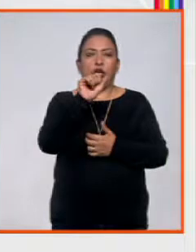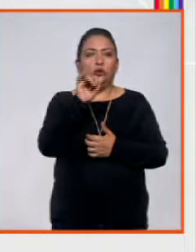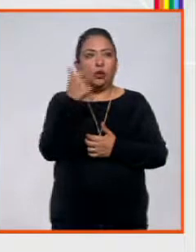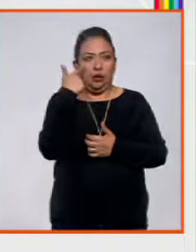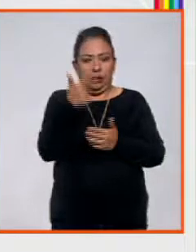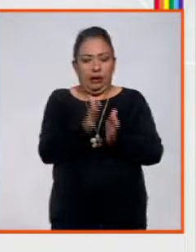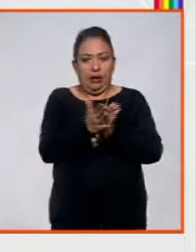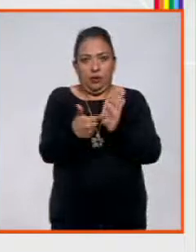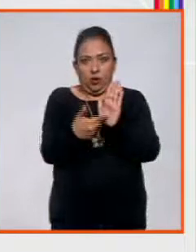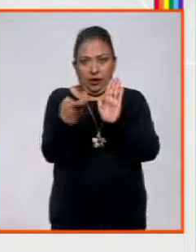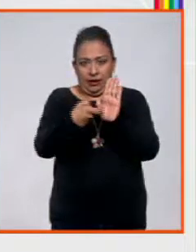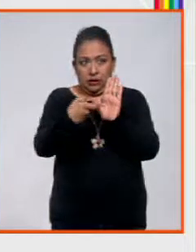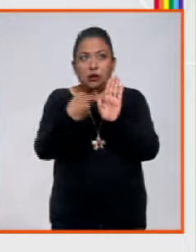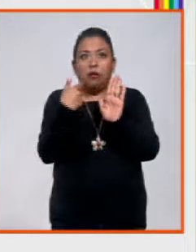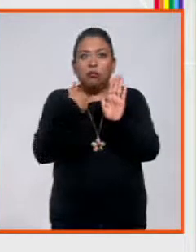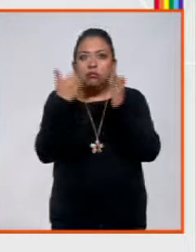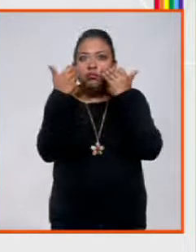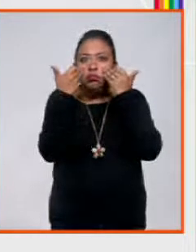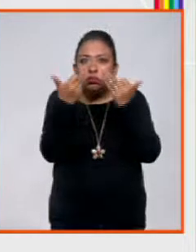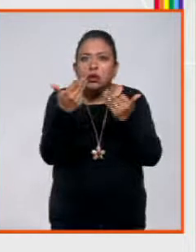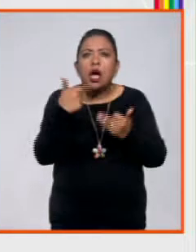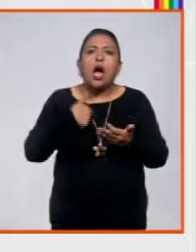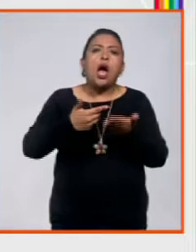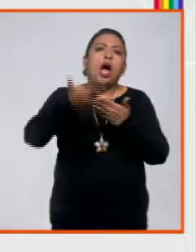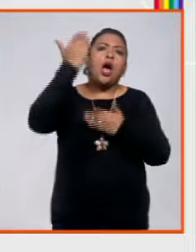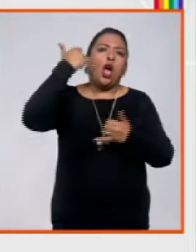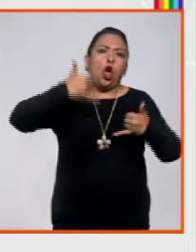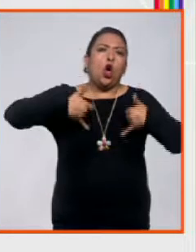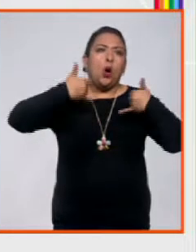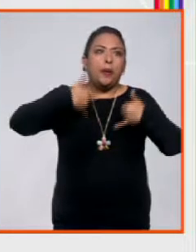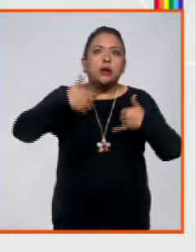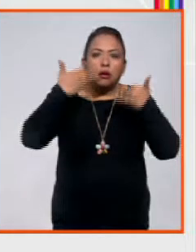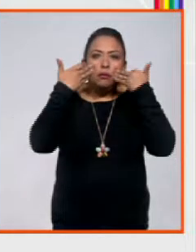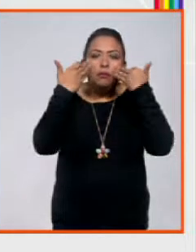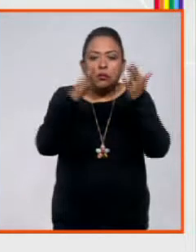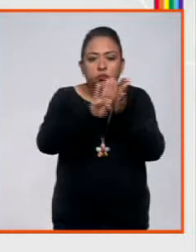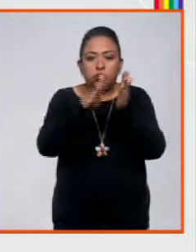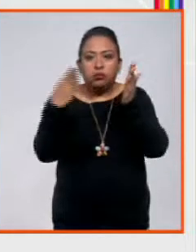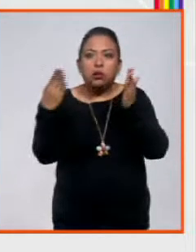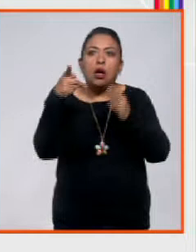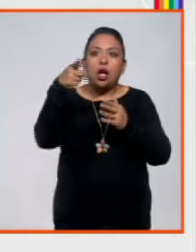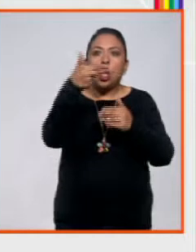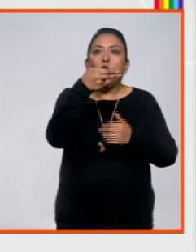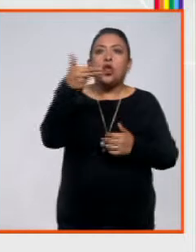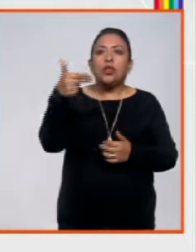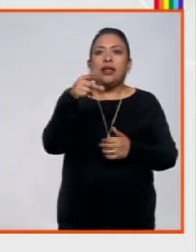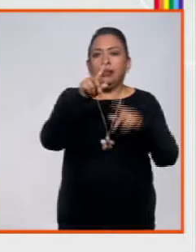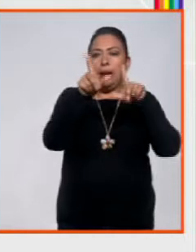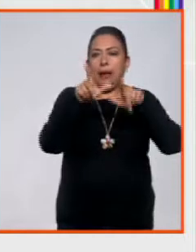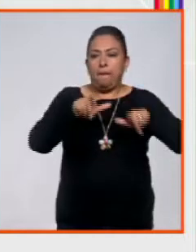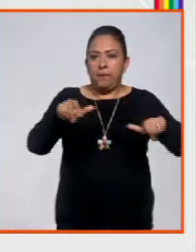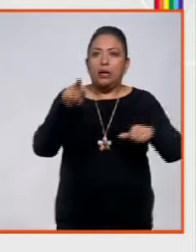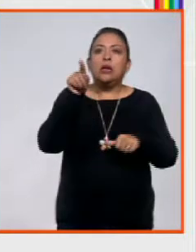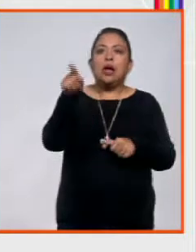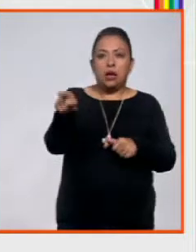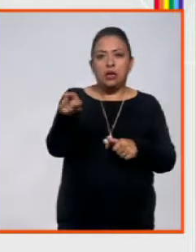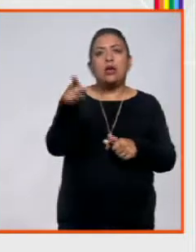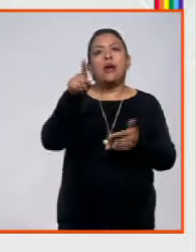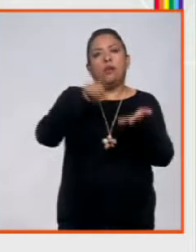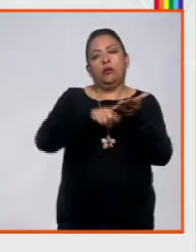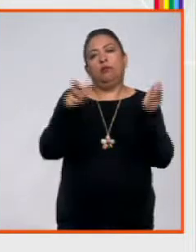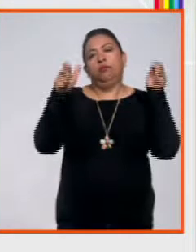tengo su libro quien lo vio siendo un joven él vio el mural de rivera en el lobby del hotel de la paz que fue donde se celebró